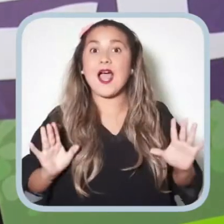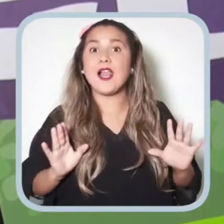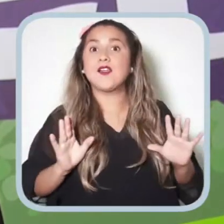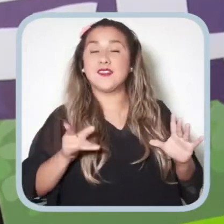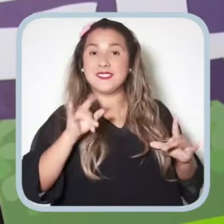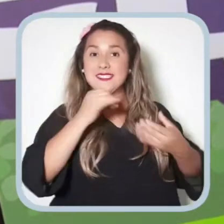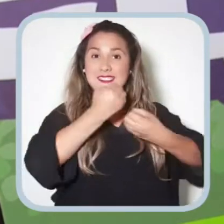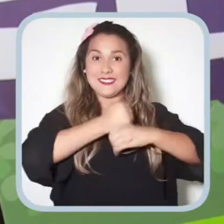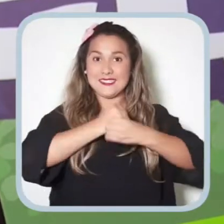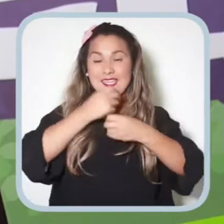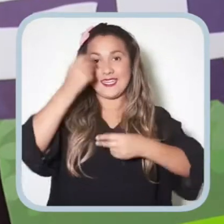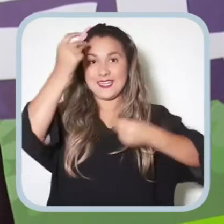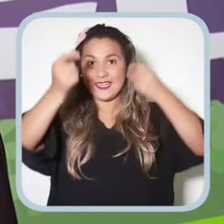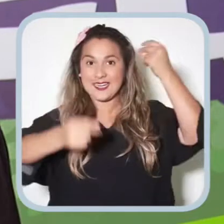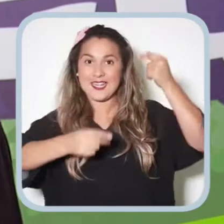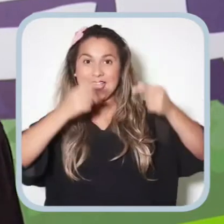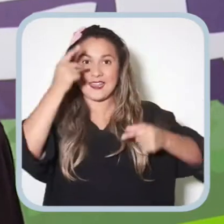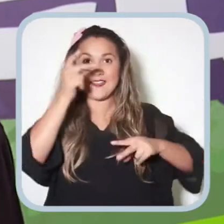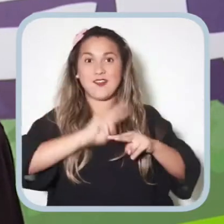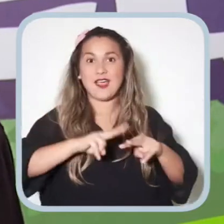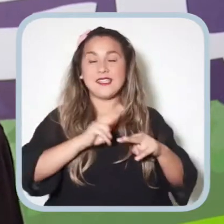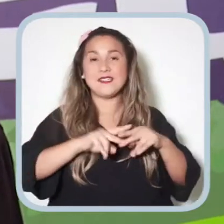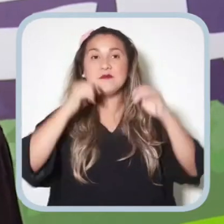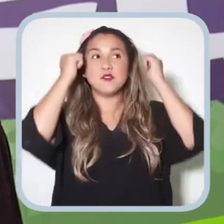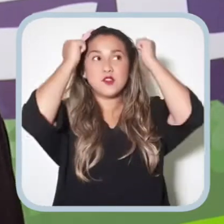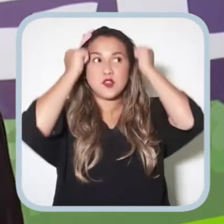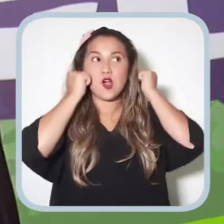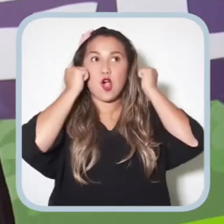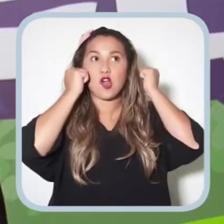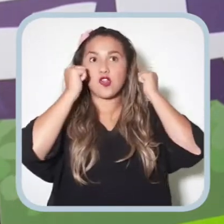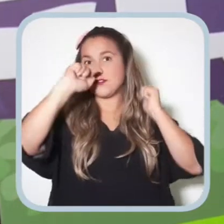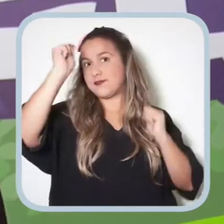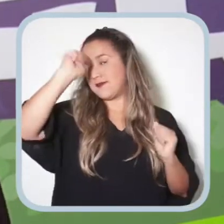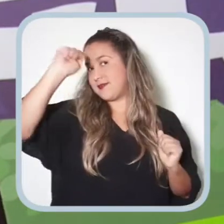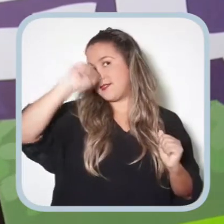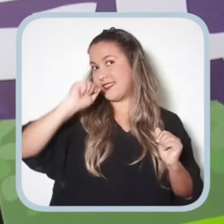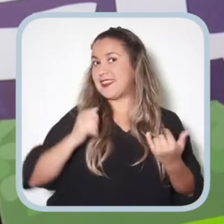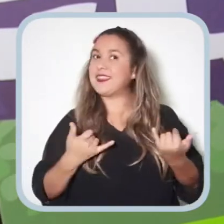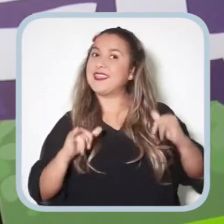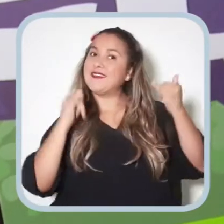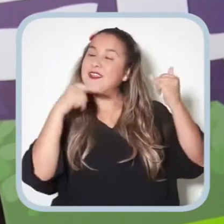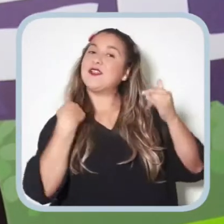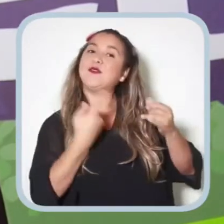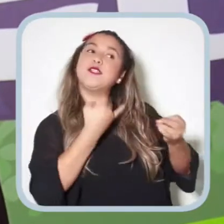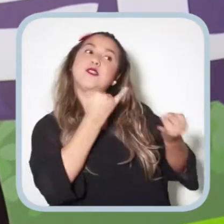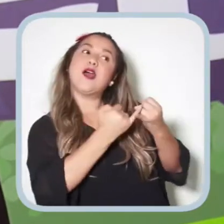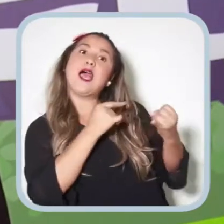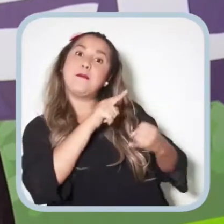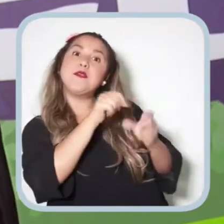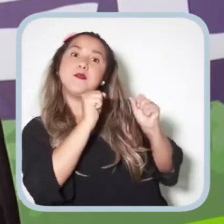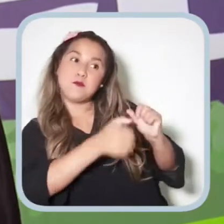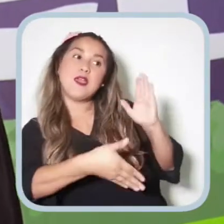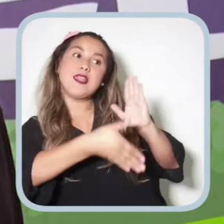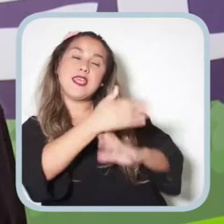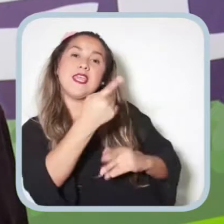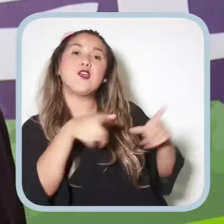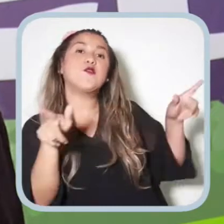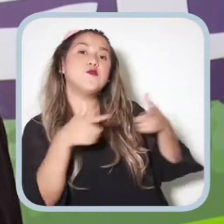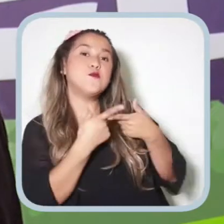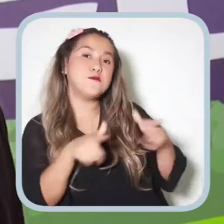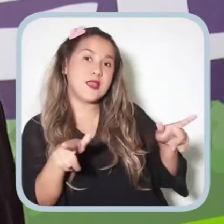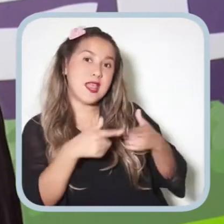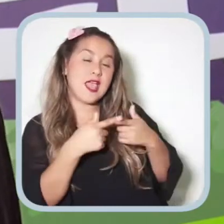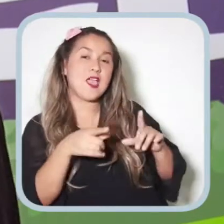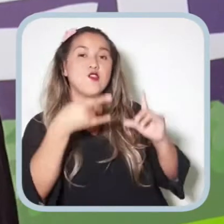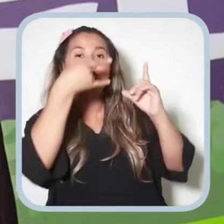taller creativo lo hacemos de gorros divertidos? Y así nuestro amigo Don Fígaro puede ir a su cumpleaños por